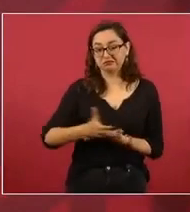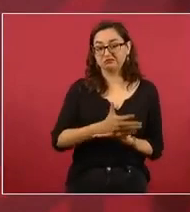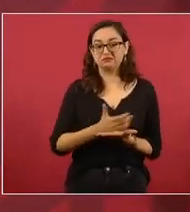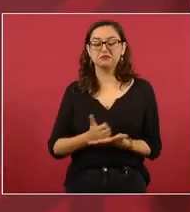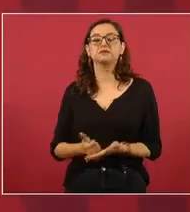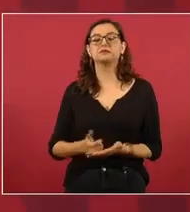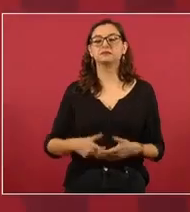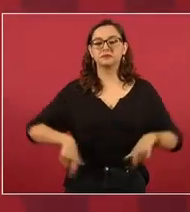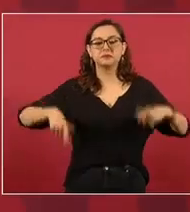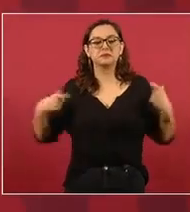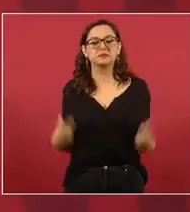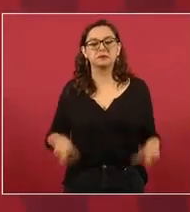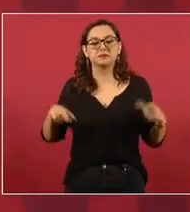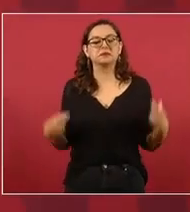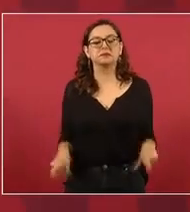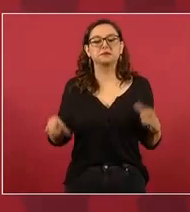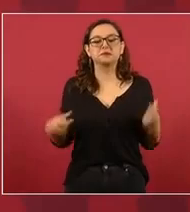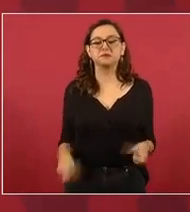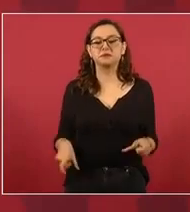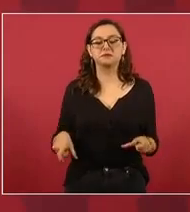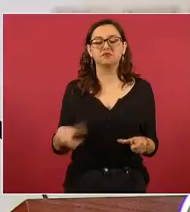a hacer su agosto.